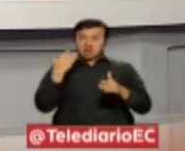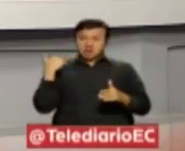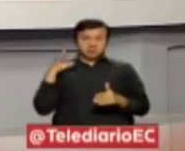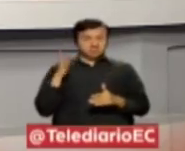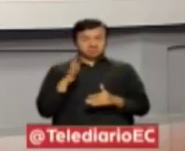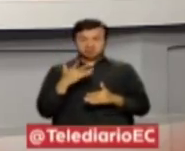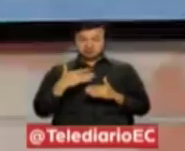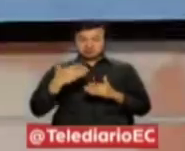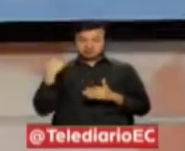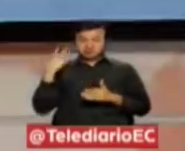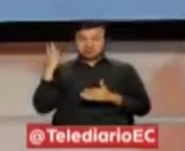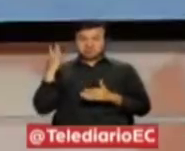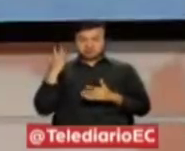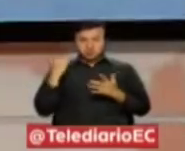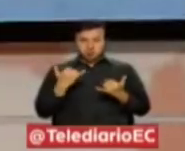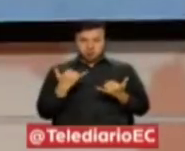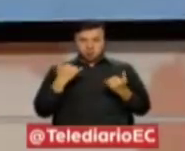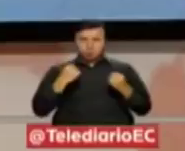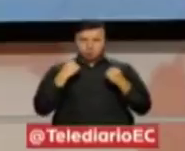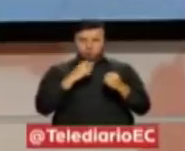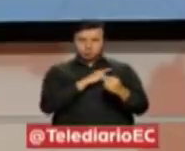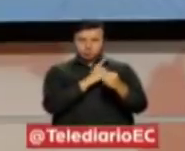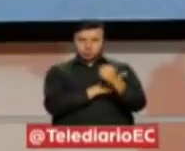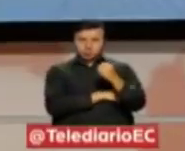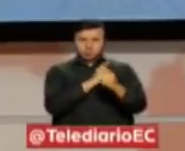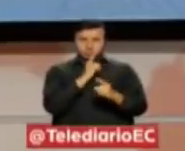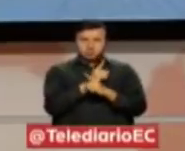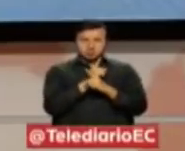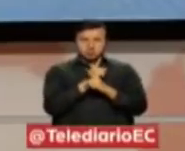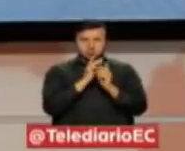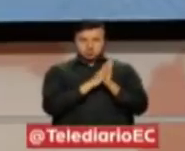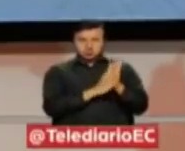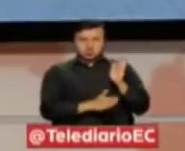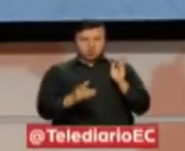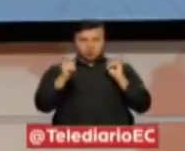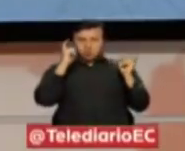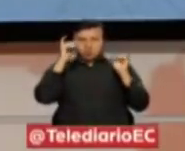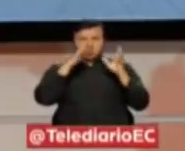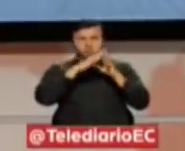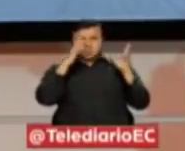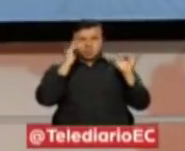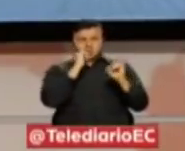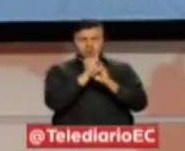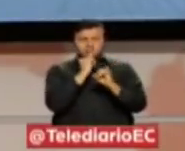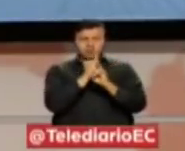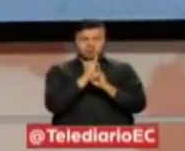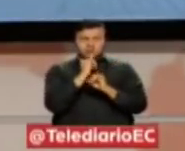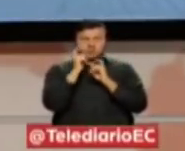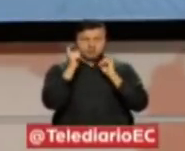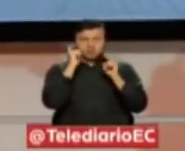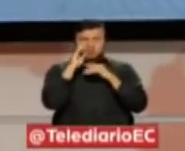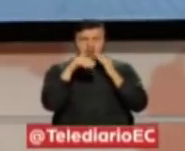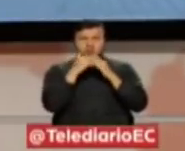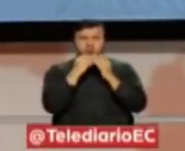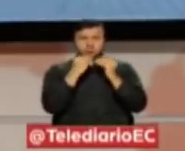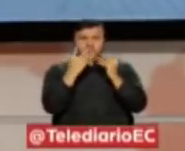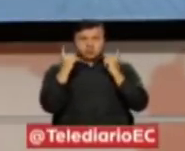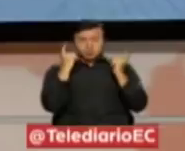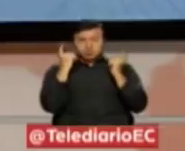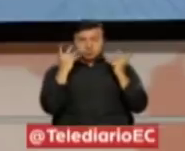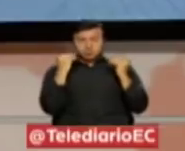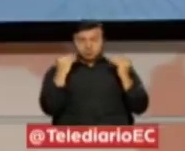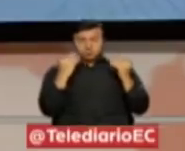anteriormente, sobre todo con la fuerza con la que se vivió en la década pasada, es un control absoluto de la institucionalidad, de control de